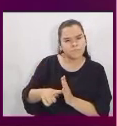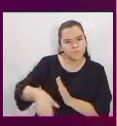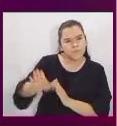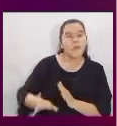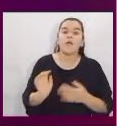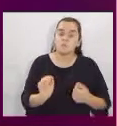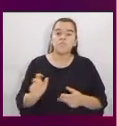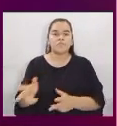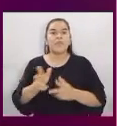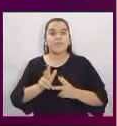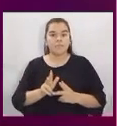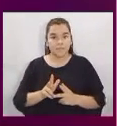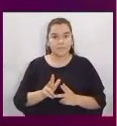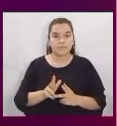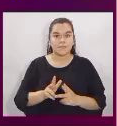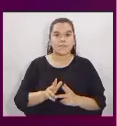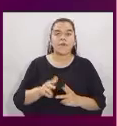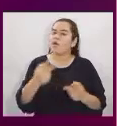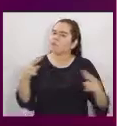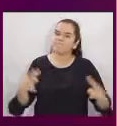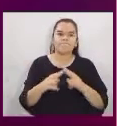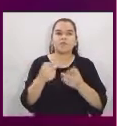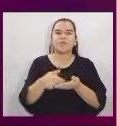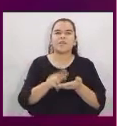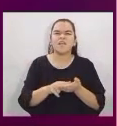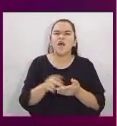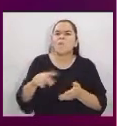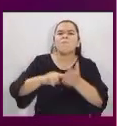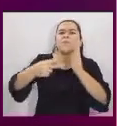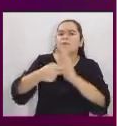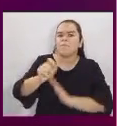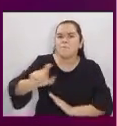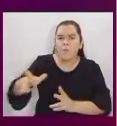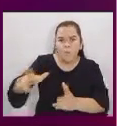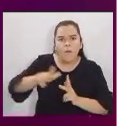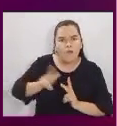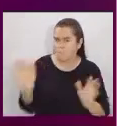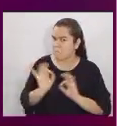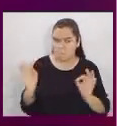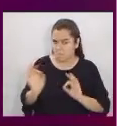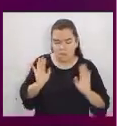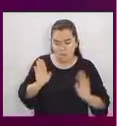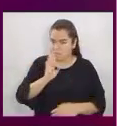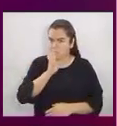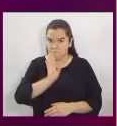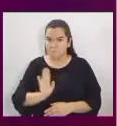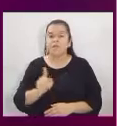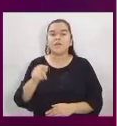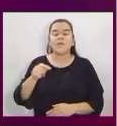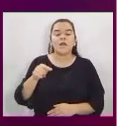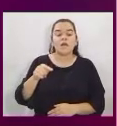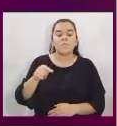dijo que quería tener una segunda consulta, pero con toda la familia. No nos dio no